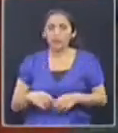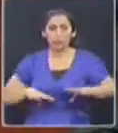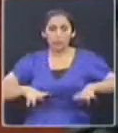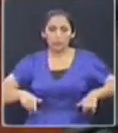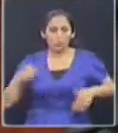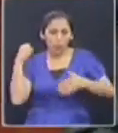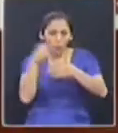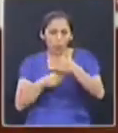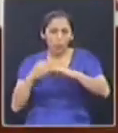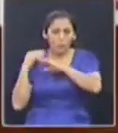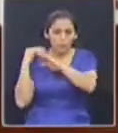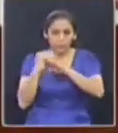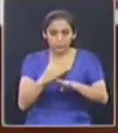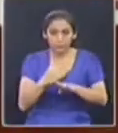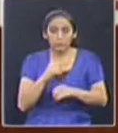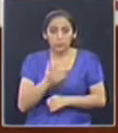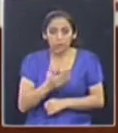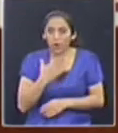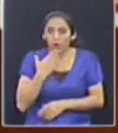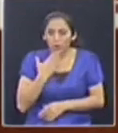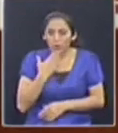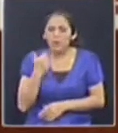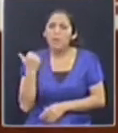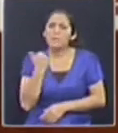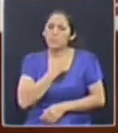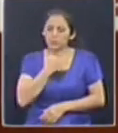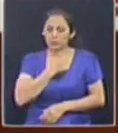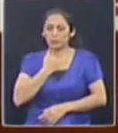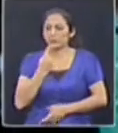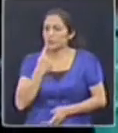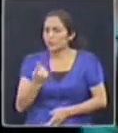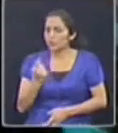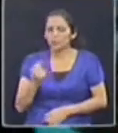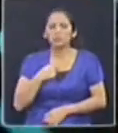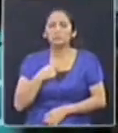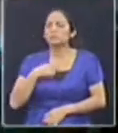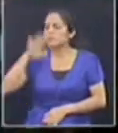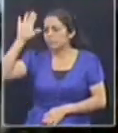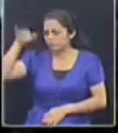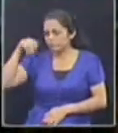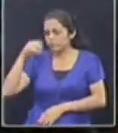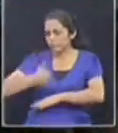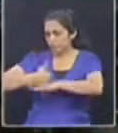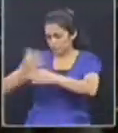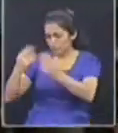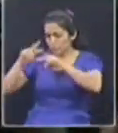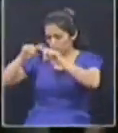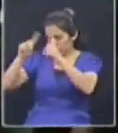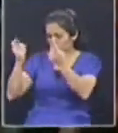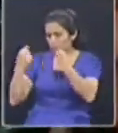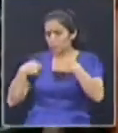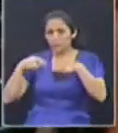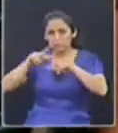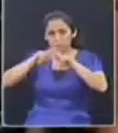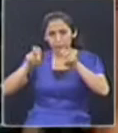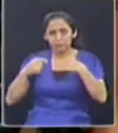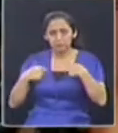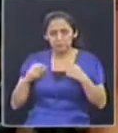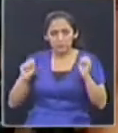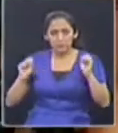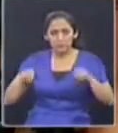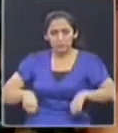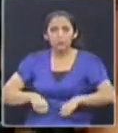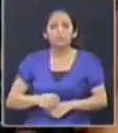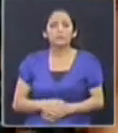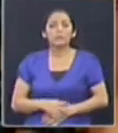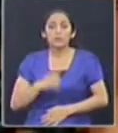la corrupción, ha sido él mismo quien solicitó que se lo investigue. Recordar que el 3 de mayo pidió al fiscal de ese entonces ampliar